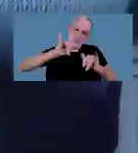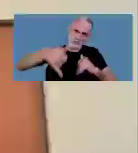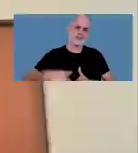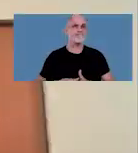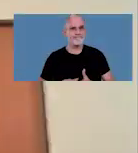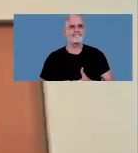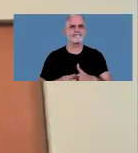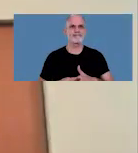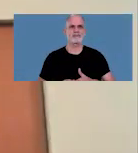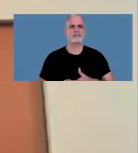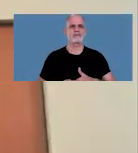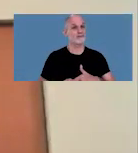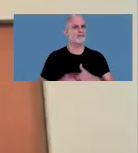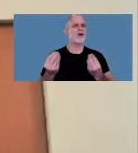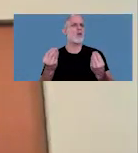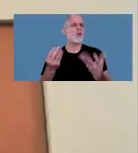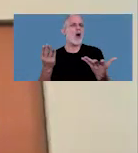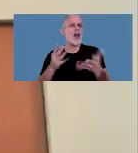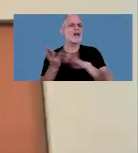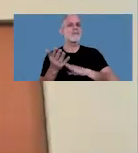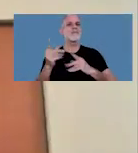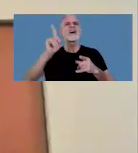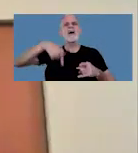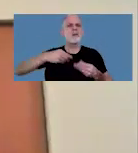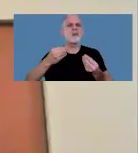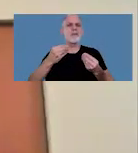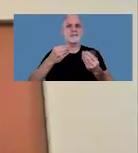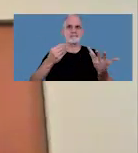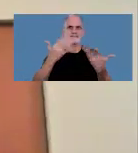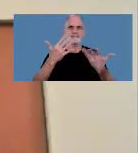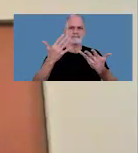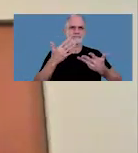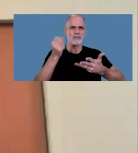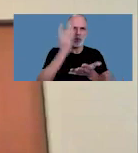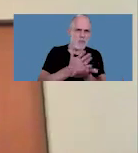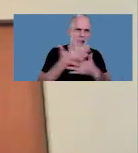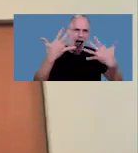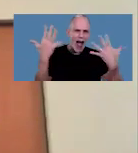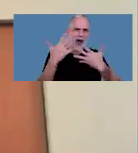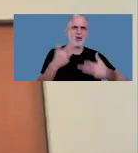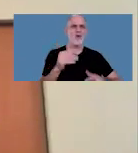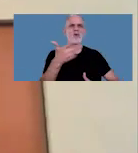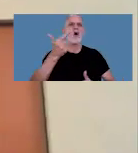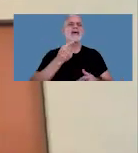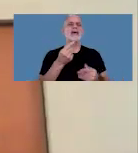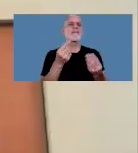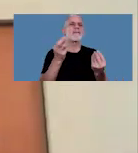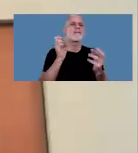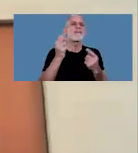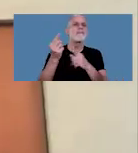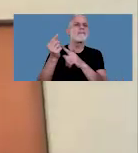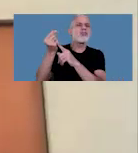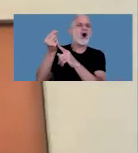Ujú. ¿Cuál sería la consecuencia para el contribuyente que no posee o aporta la cotización del inmueble del